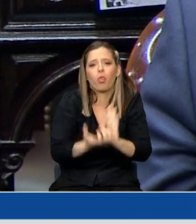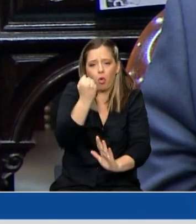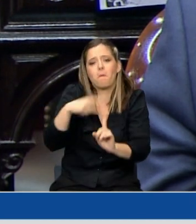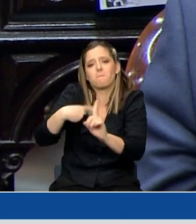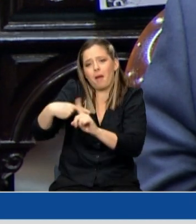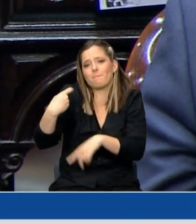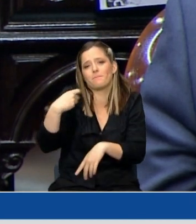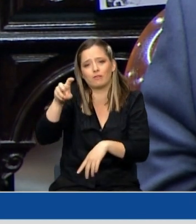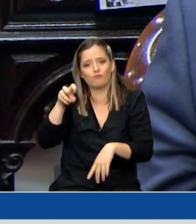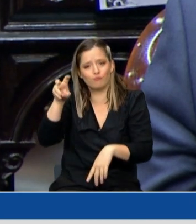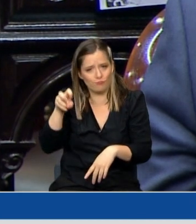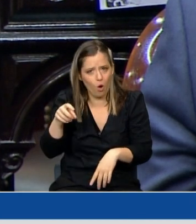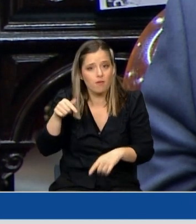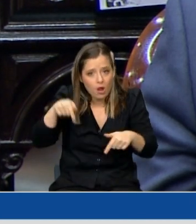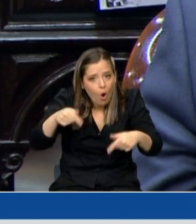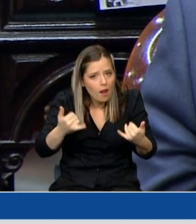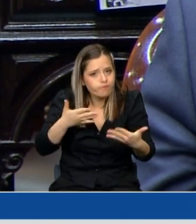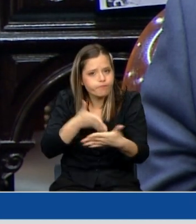lamentablemente está pasando.